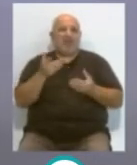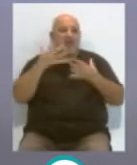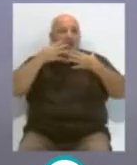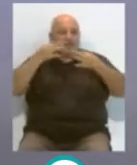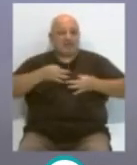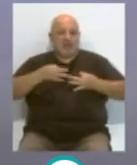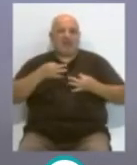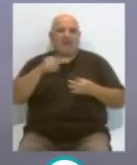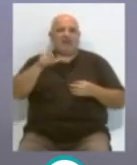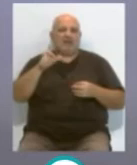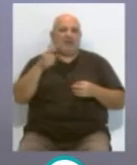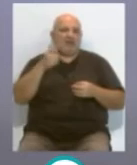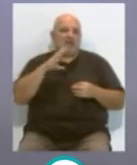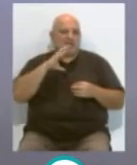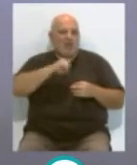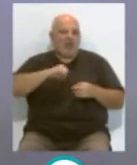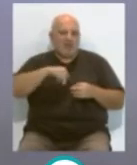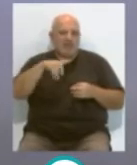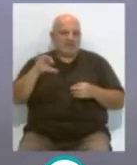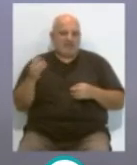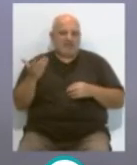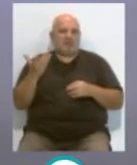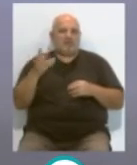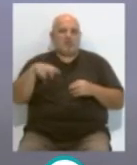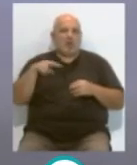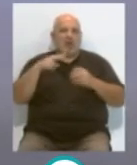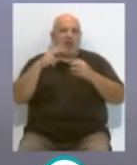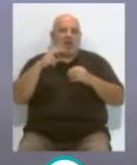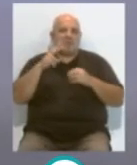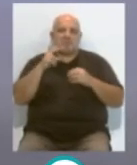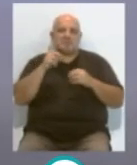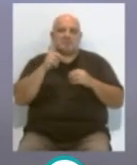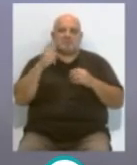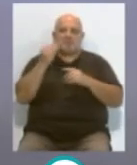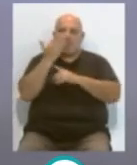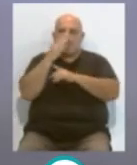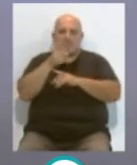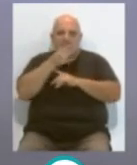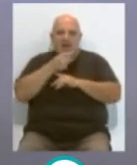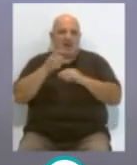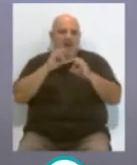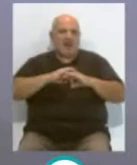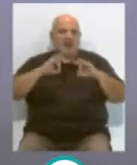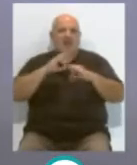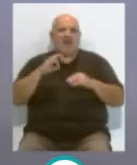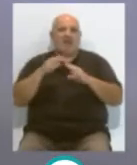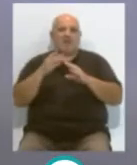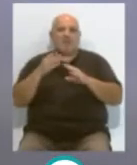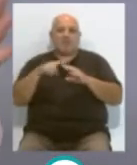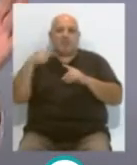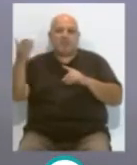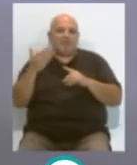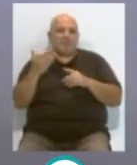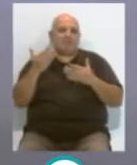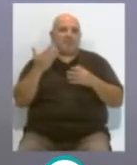realmente ha sido un chico, creo, extraordinario, que no ha dado un escándalo, que no ha tenido malos modos. Una vez que tiró un balón fuera,